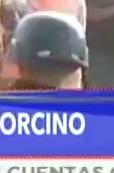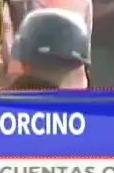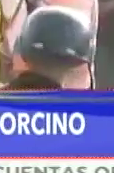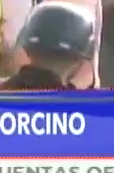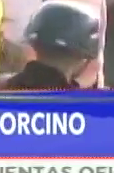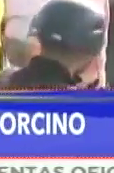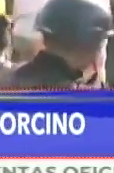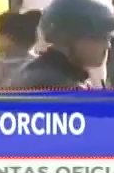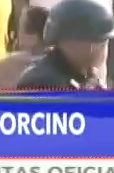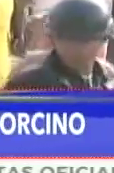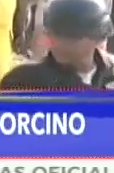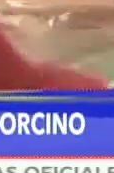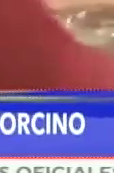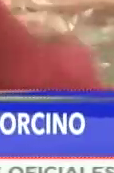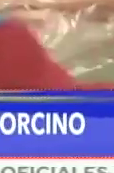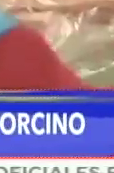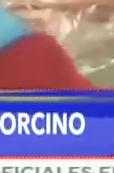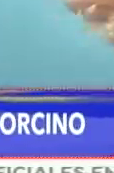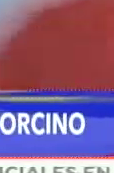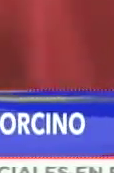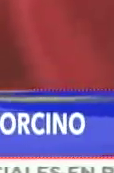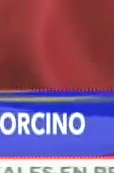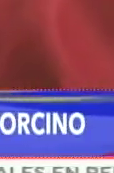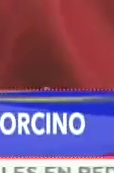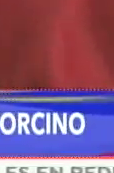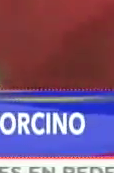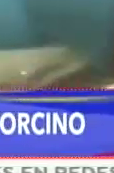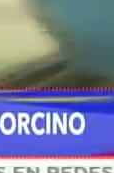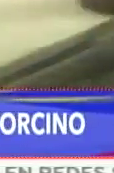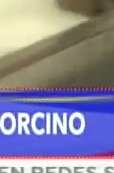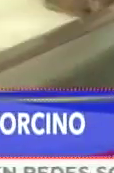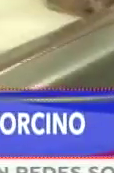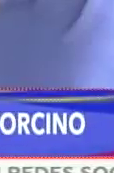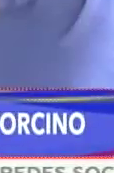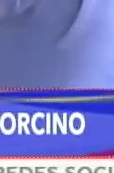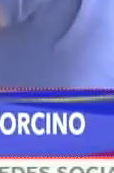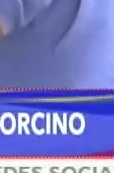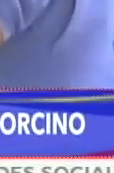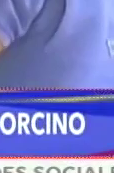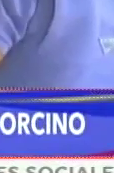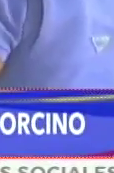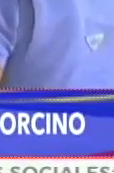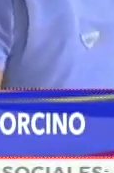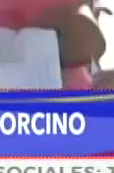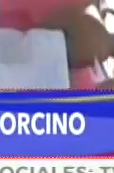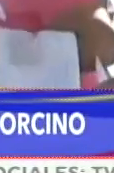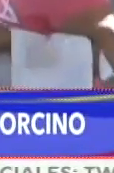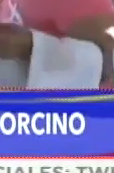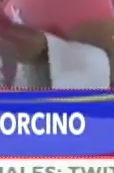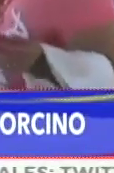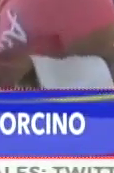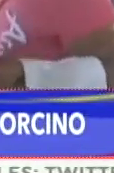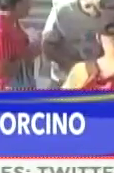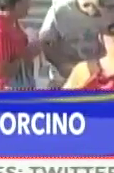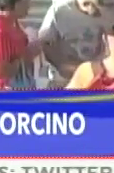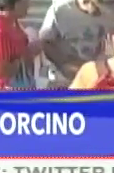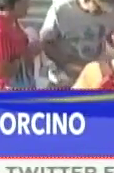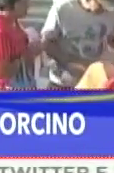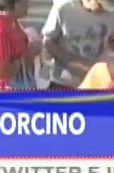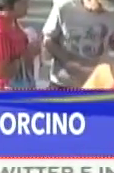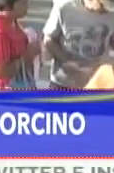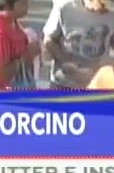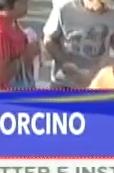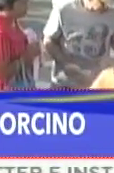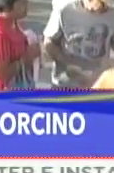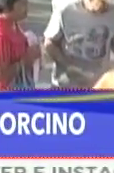empaquetado de manera empaquetado al vacío, se le lleva a la gente y se le vende en los mercados populares los días